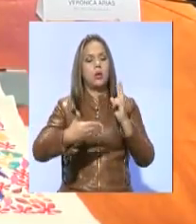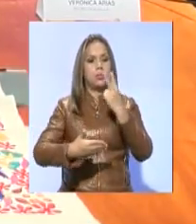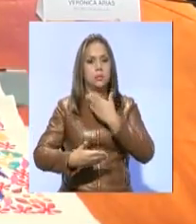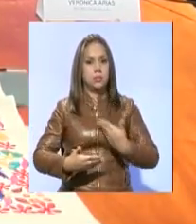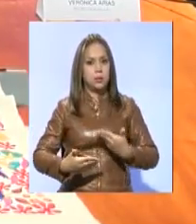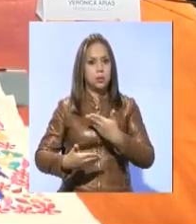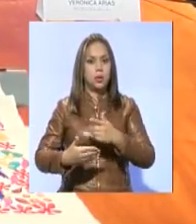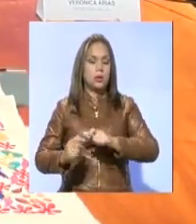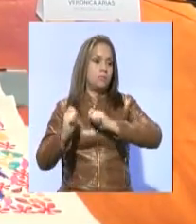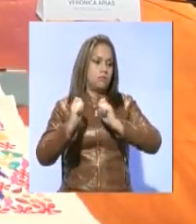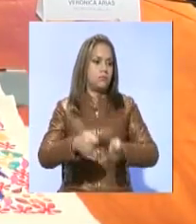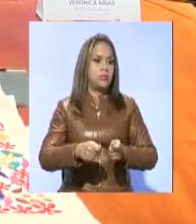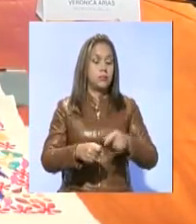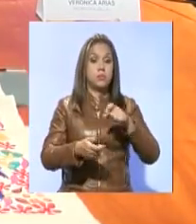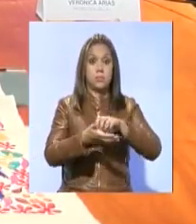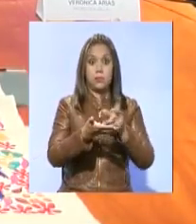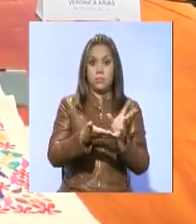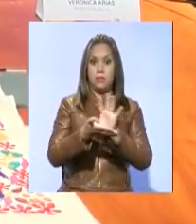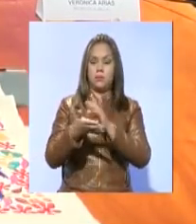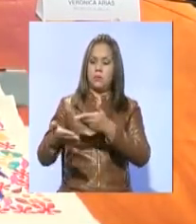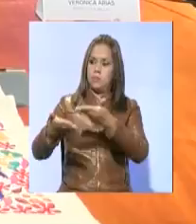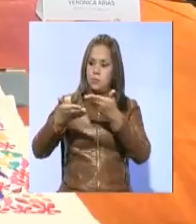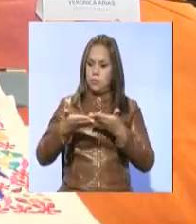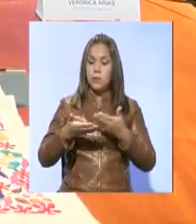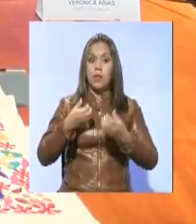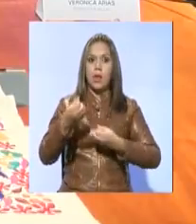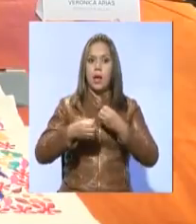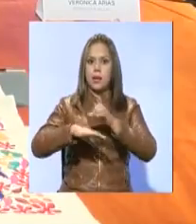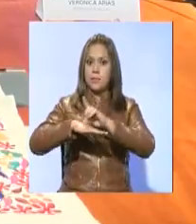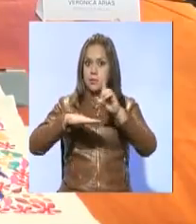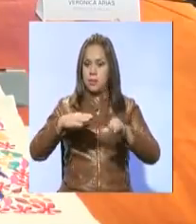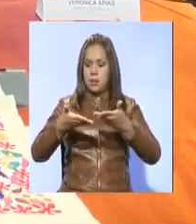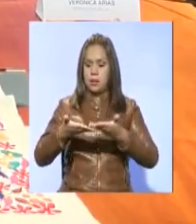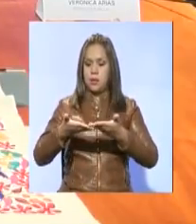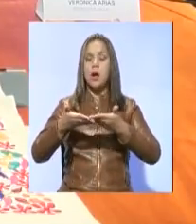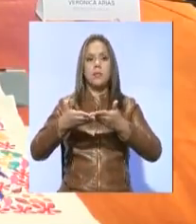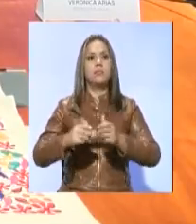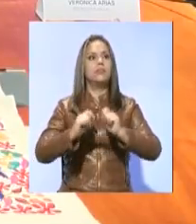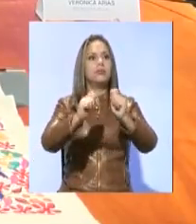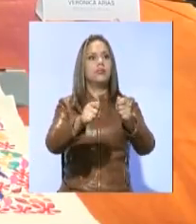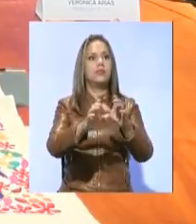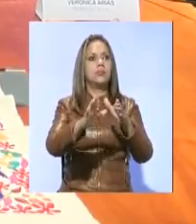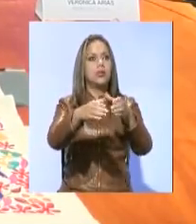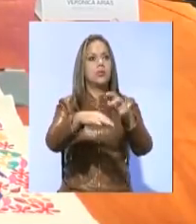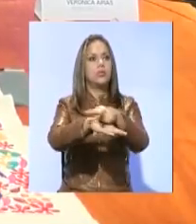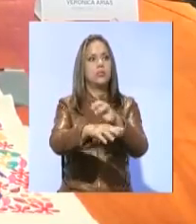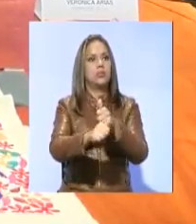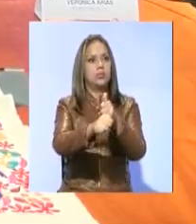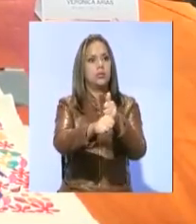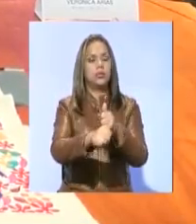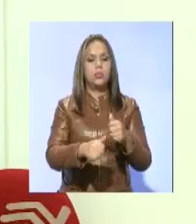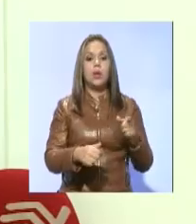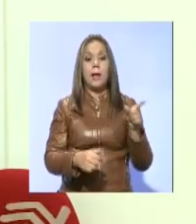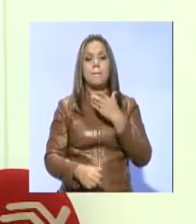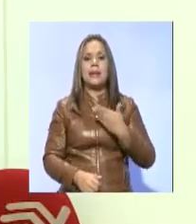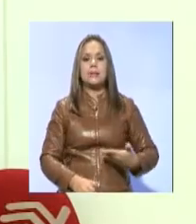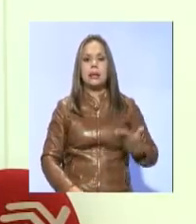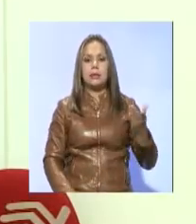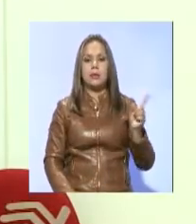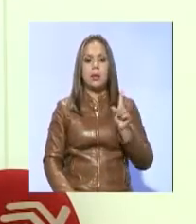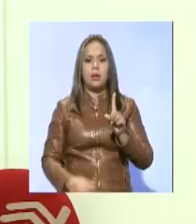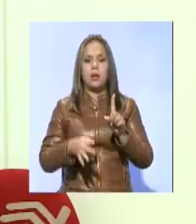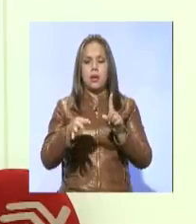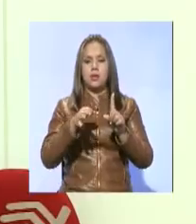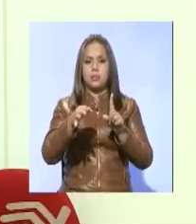Legislativa que deberá remitir la solicitud a la Comisión de Fiscalización. Así lo detalla la legisladora María José Carrión. Porque lo que